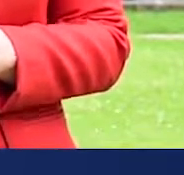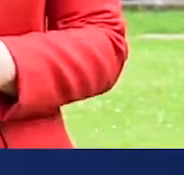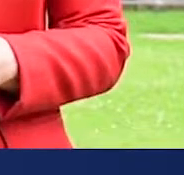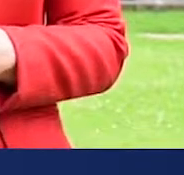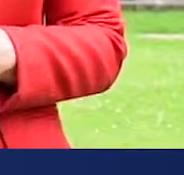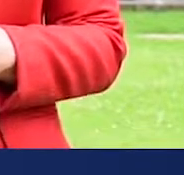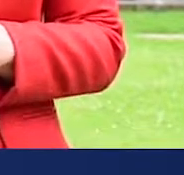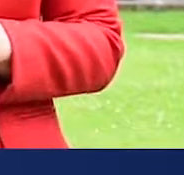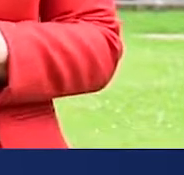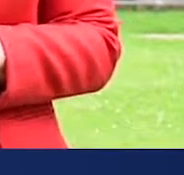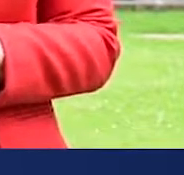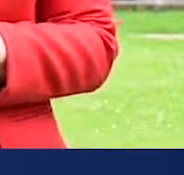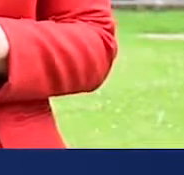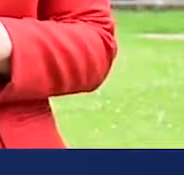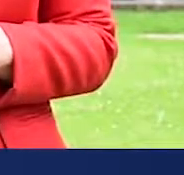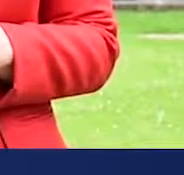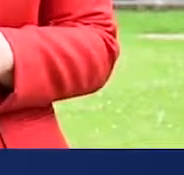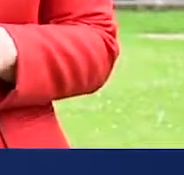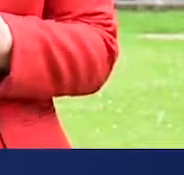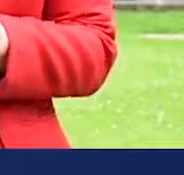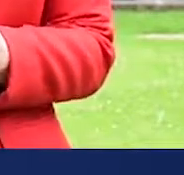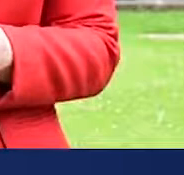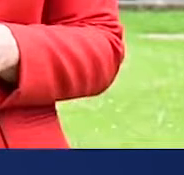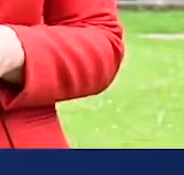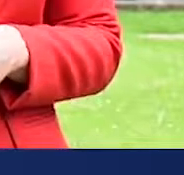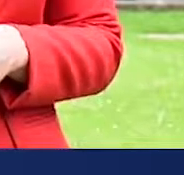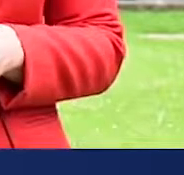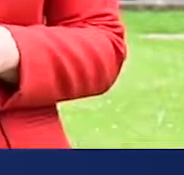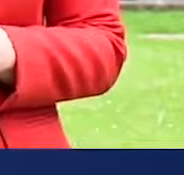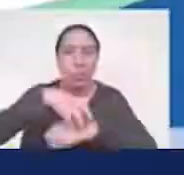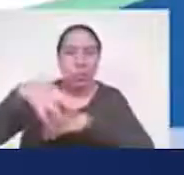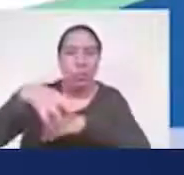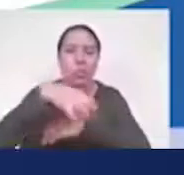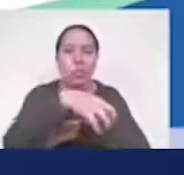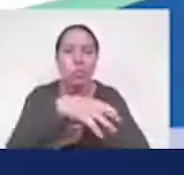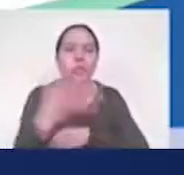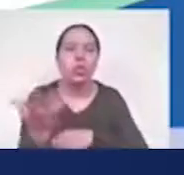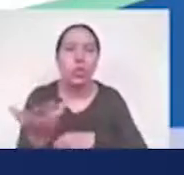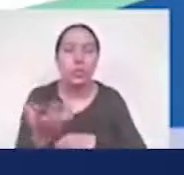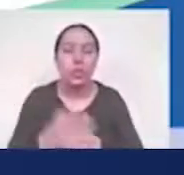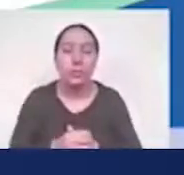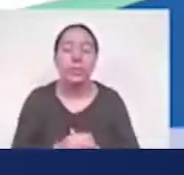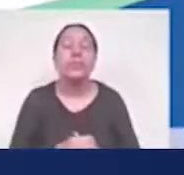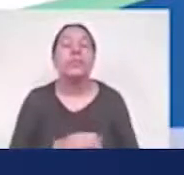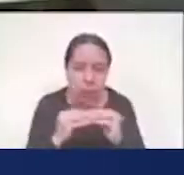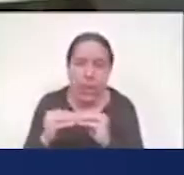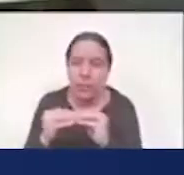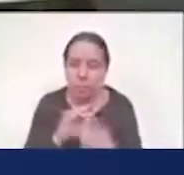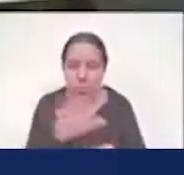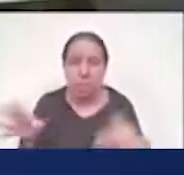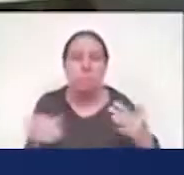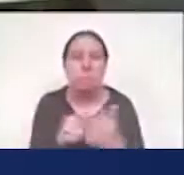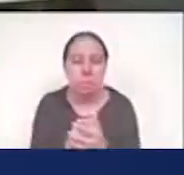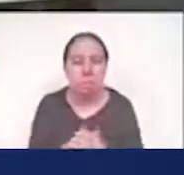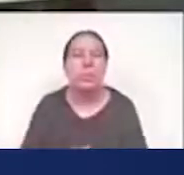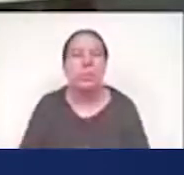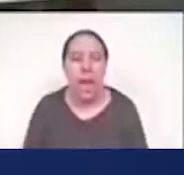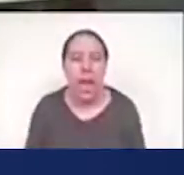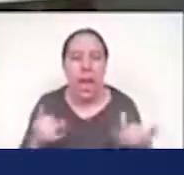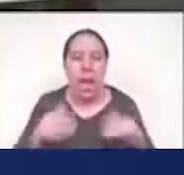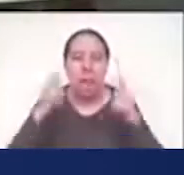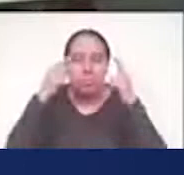y las 12 del mediodía en el auditorio del Hospital Regional de Duitama, contará con la participación del equipo directivo del